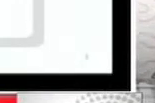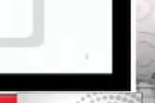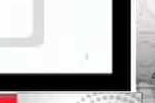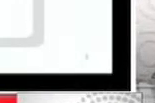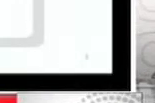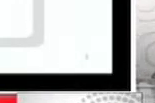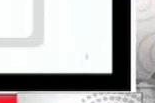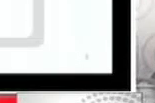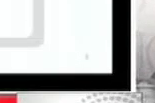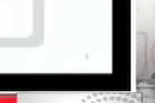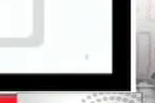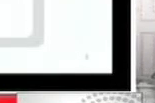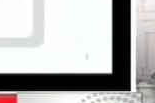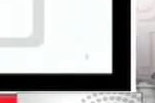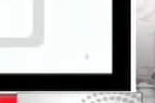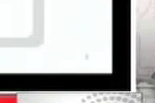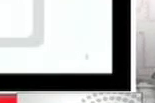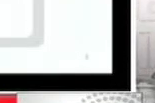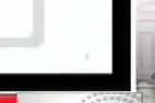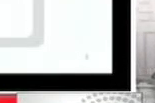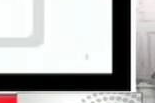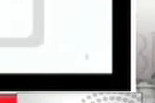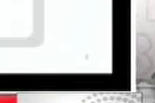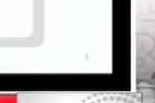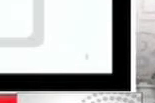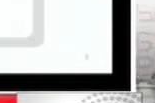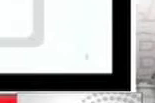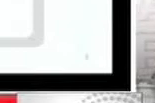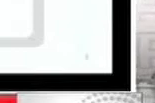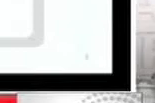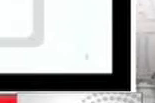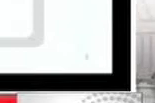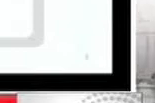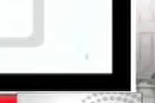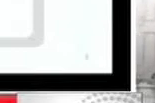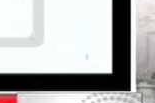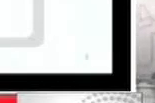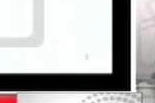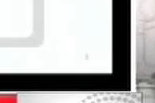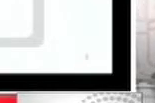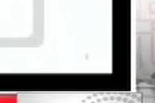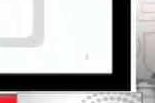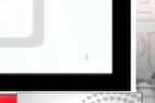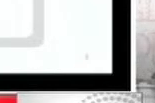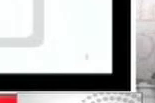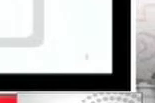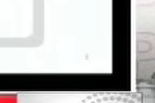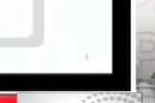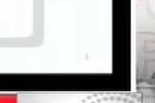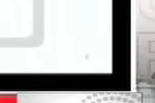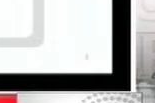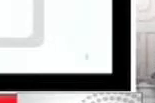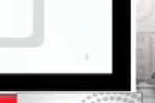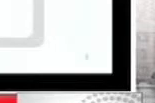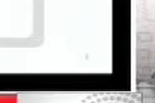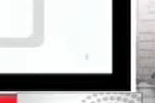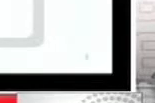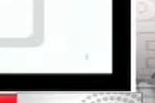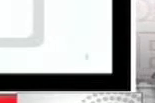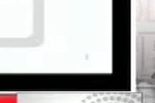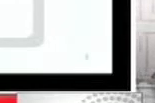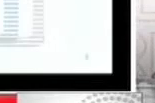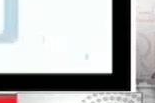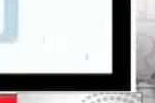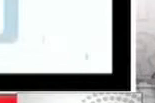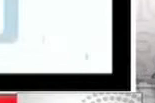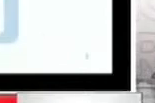directora ejecutiva de la unidad ejecutora mencionada. Entonces, yo quisiera